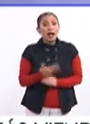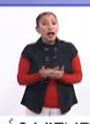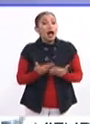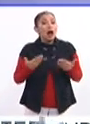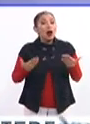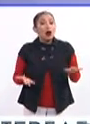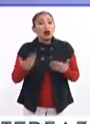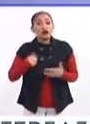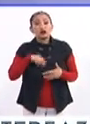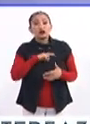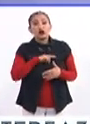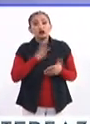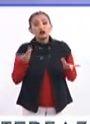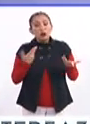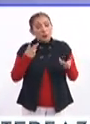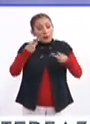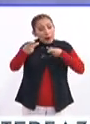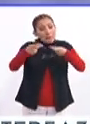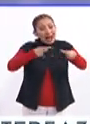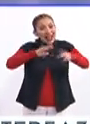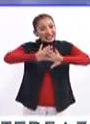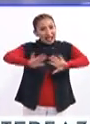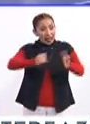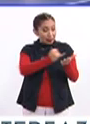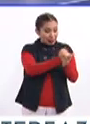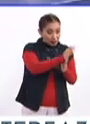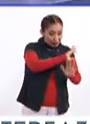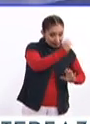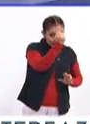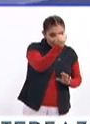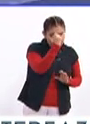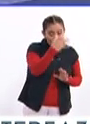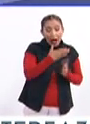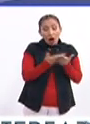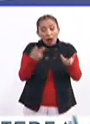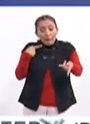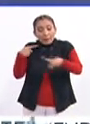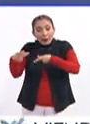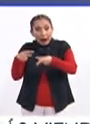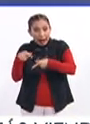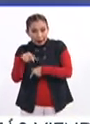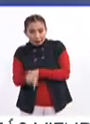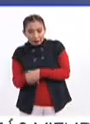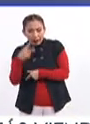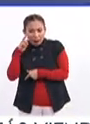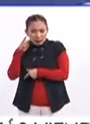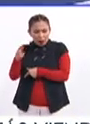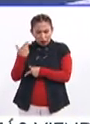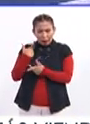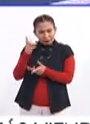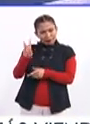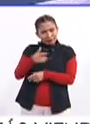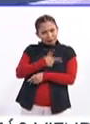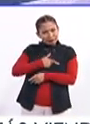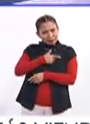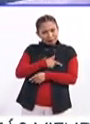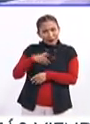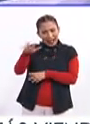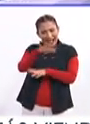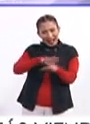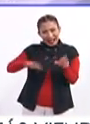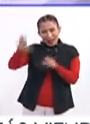ahora estamos en la instrumentación de esas decisiones, pero hemos descubierto algo de verdad que es muy grato en el espacio